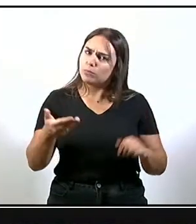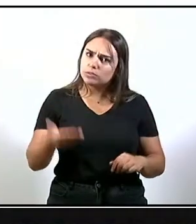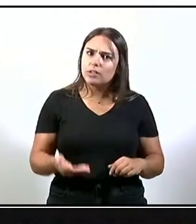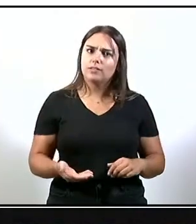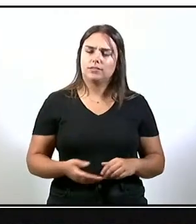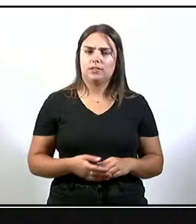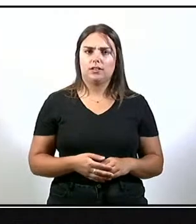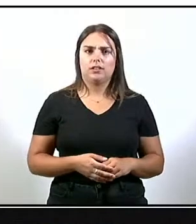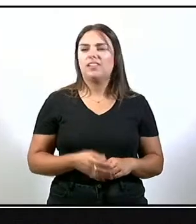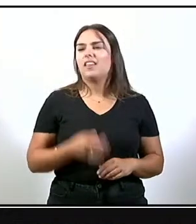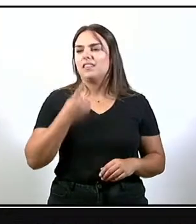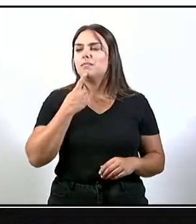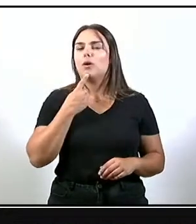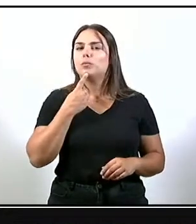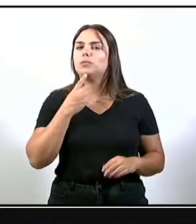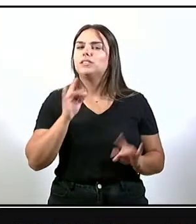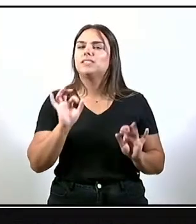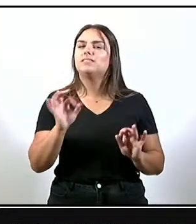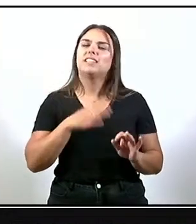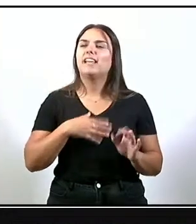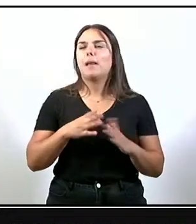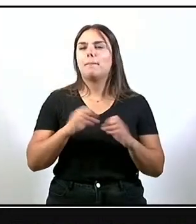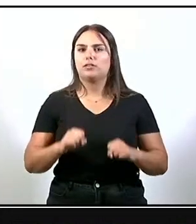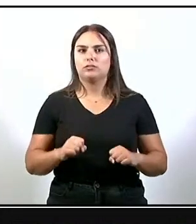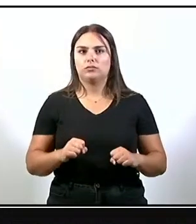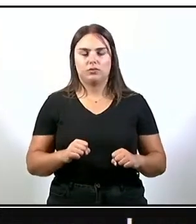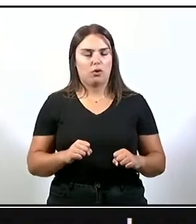Y no diríamos, si hay que ir a elecciones, se va.